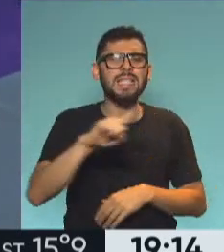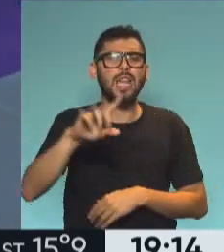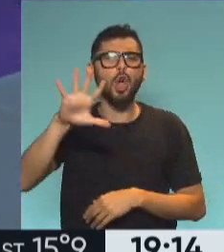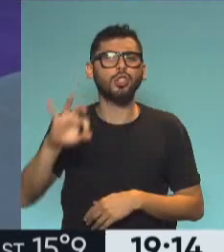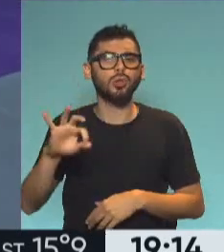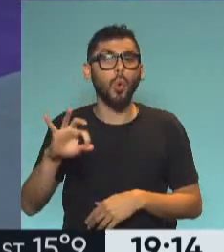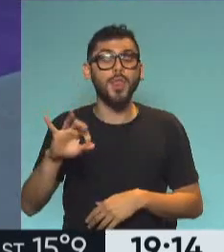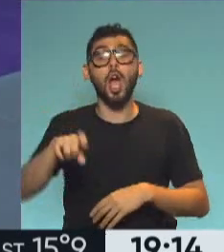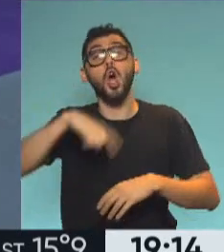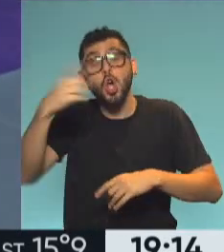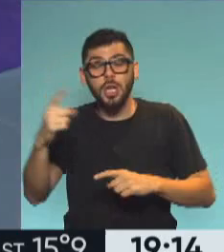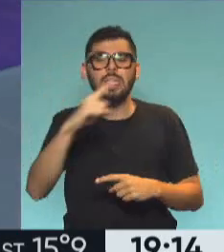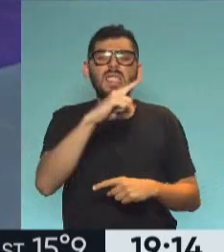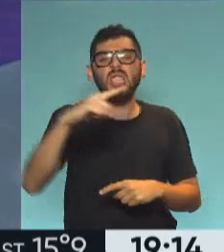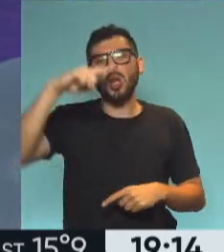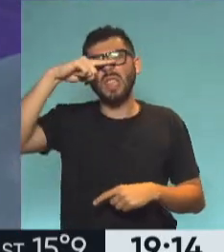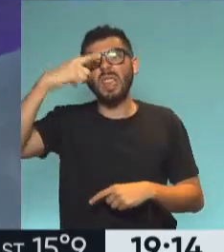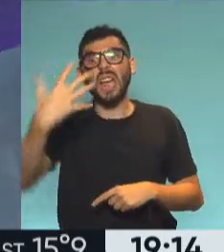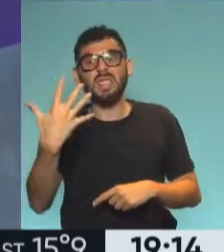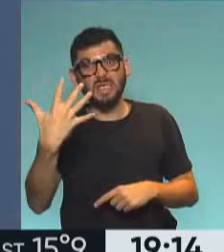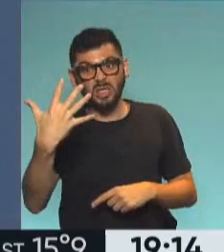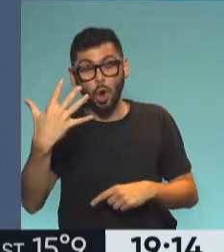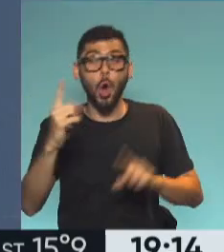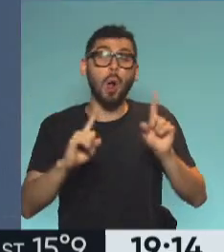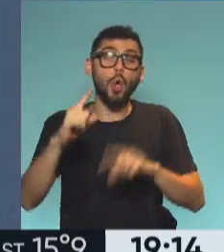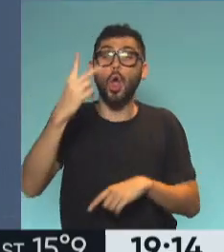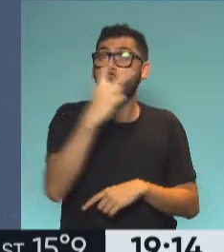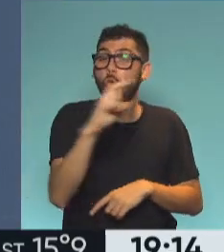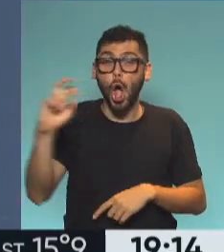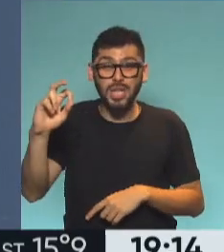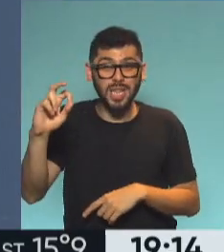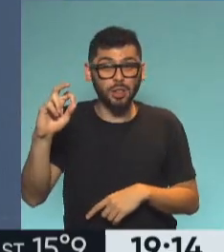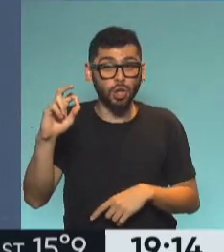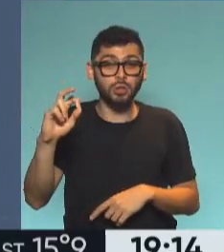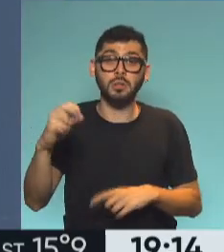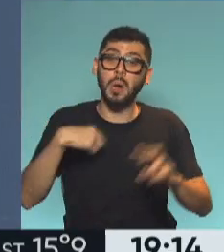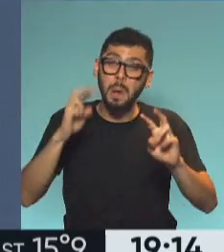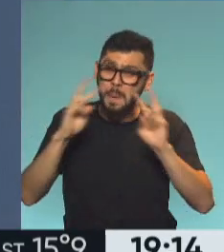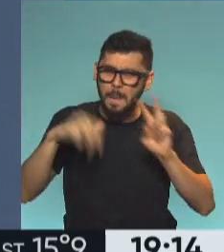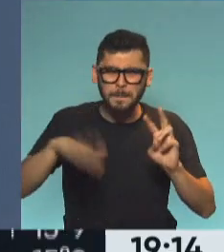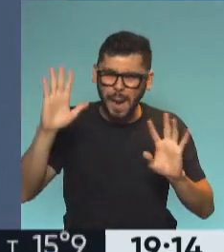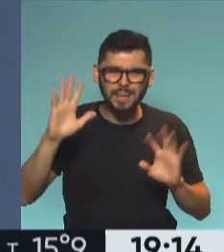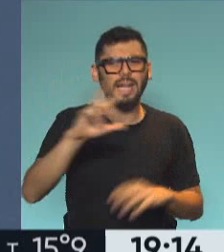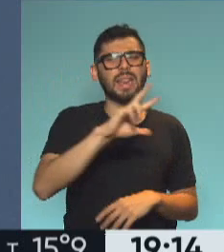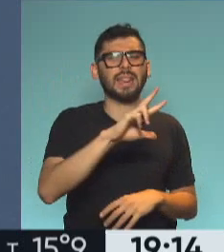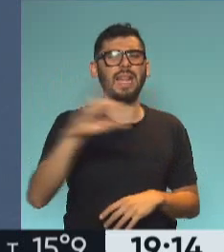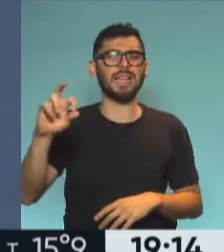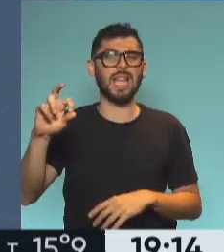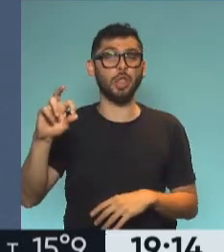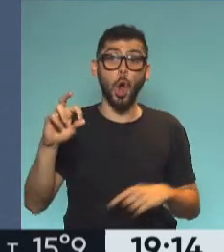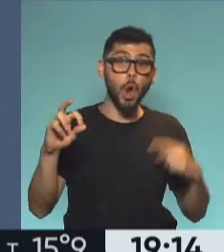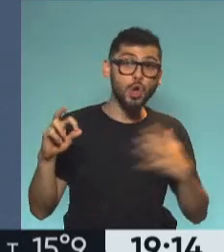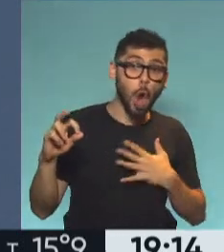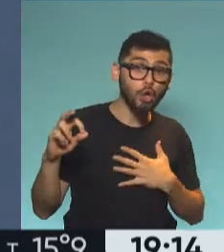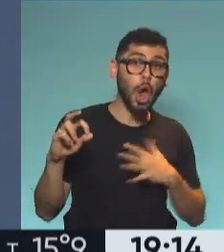países con 175. Otro con 200 y el que más encontré con 300. O sea que nosotros,